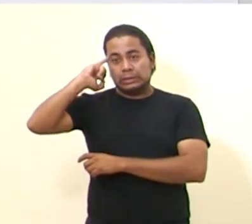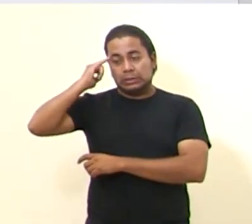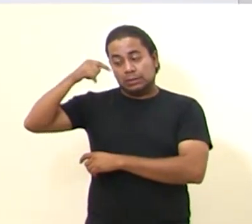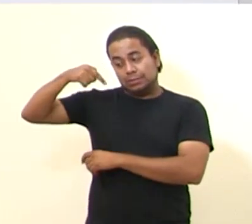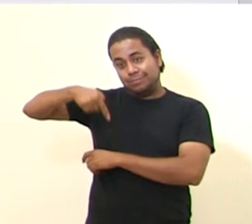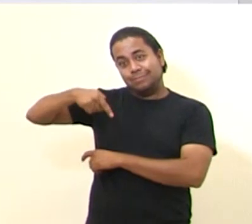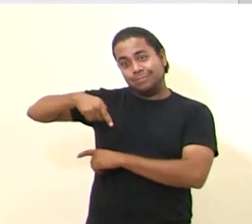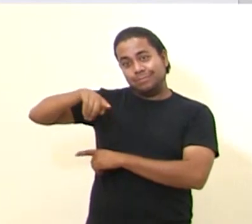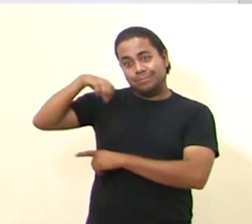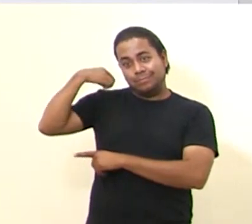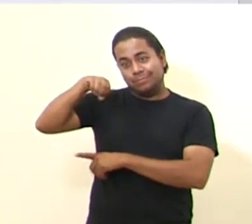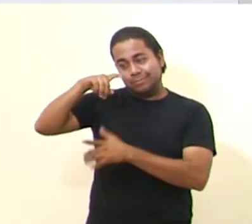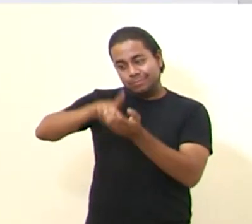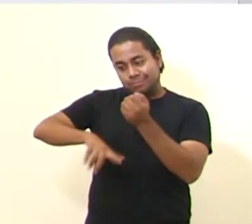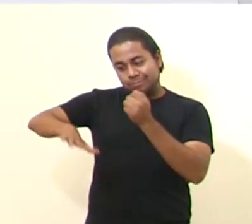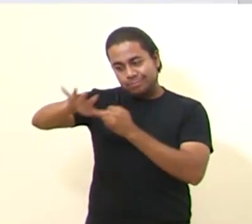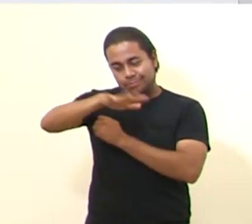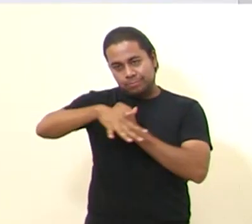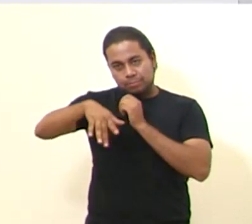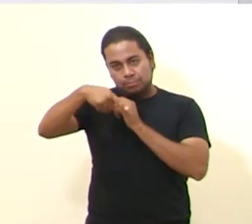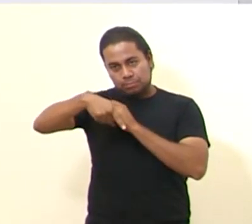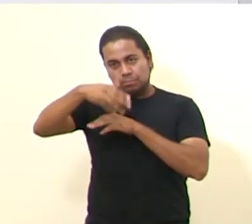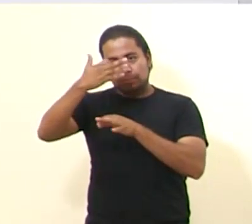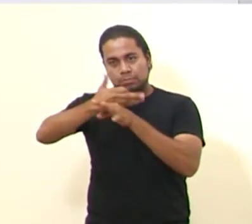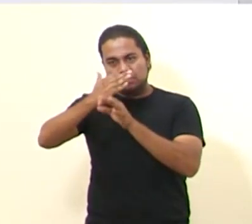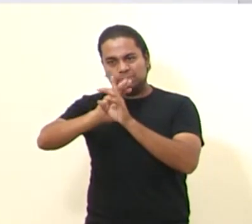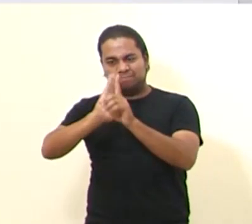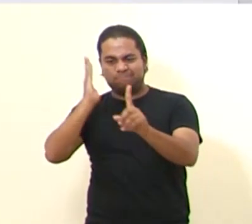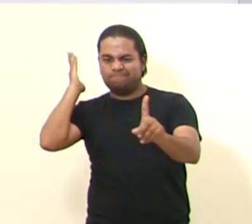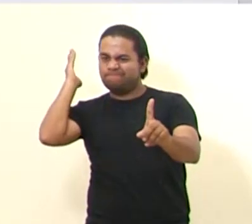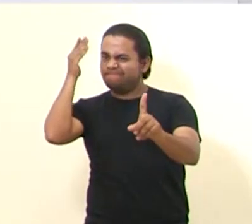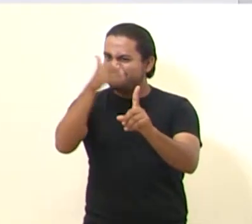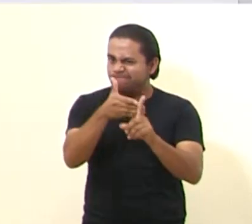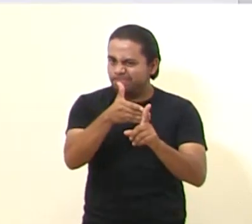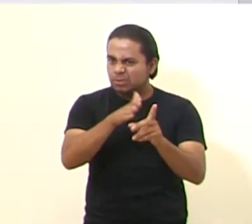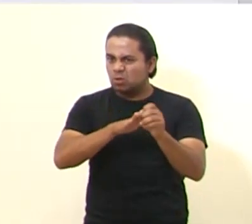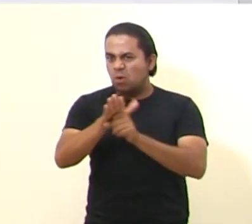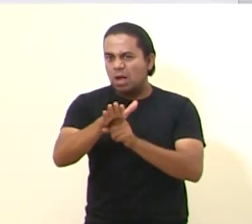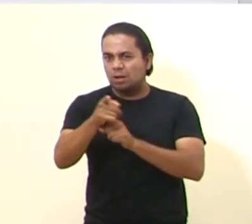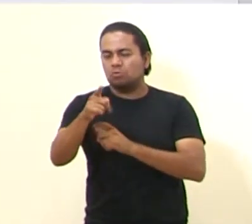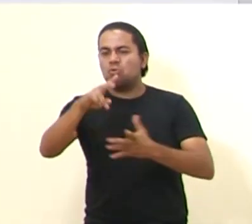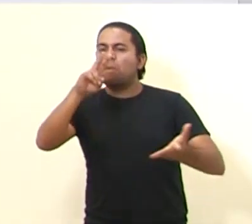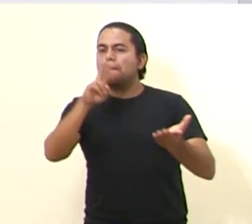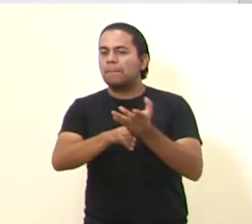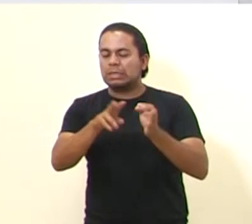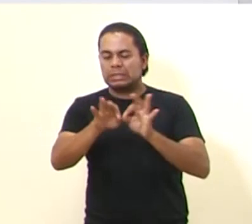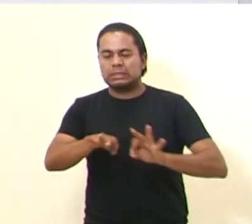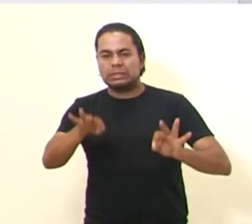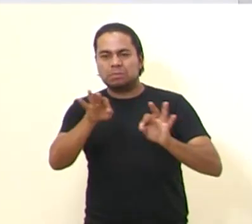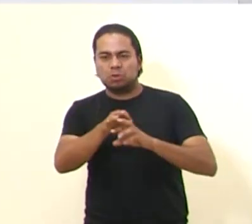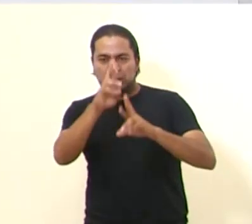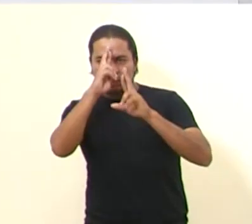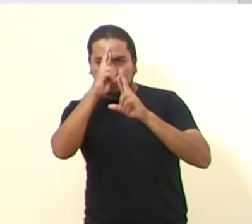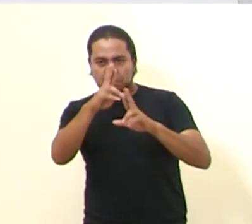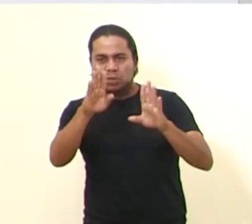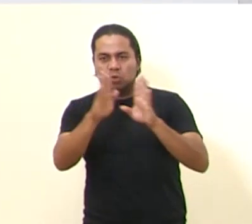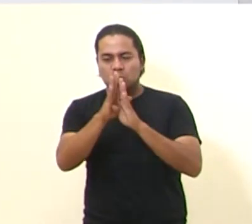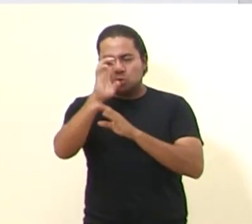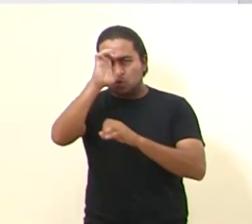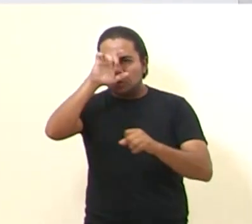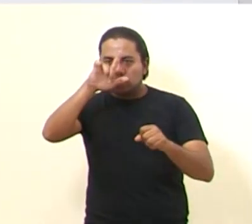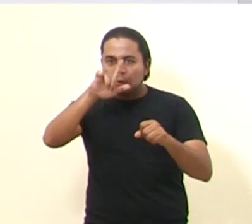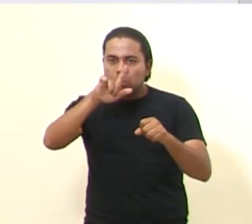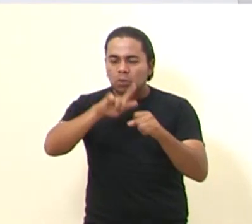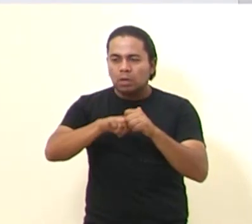un propósito específico, que ustedes valoren la cultura y toda la herencia que nos han dejado